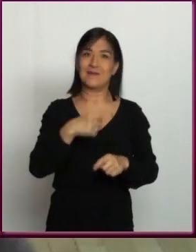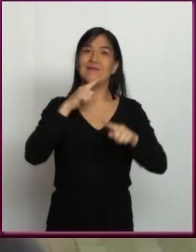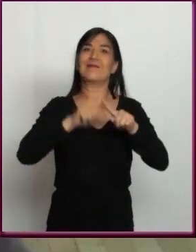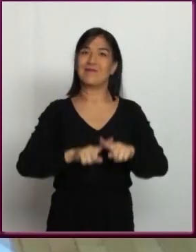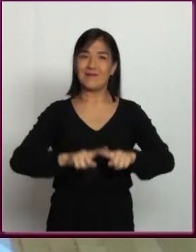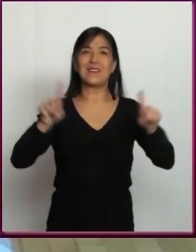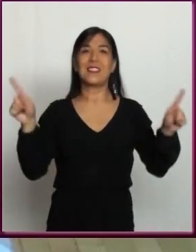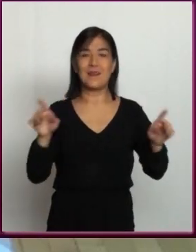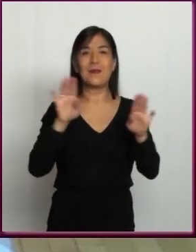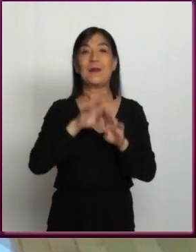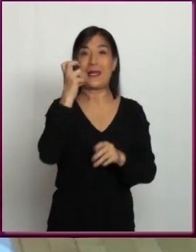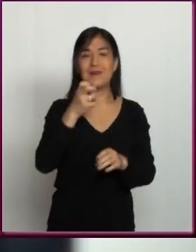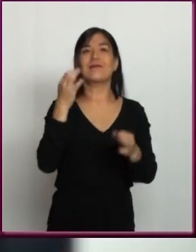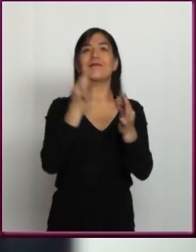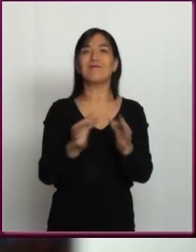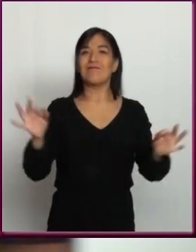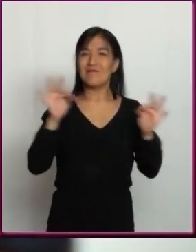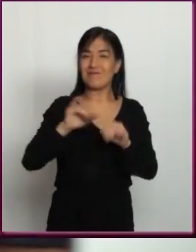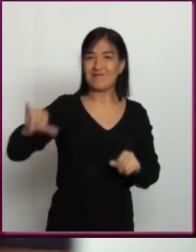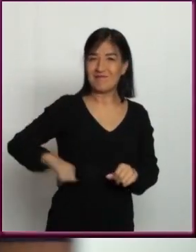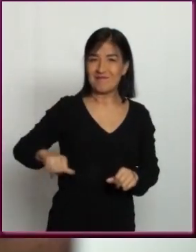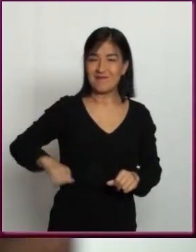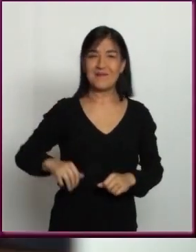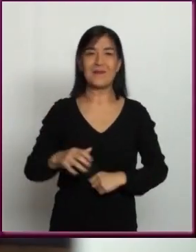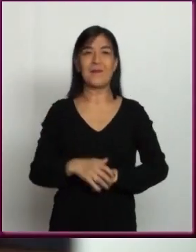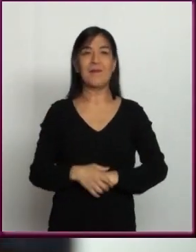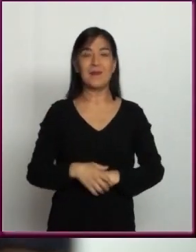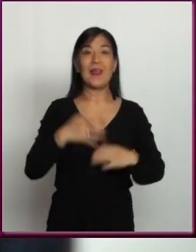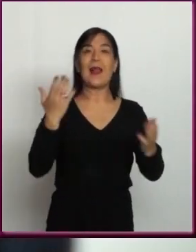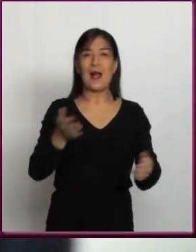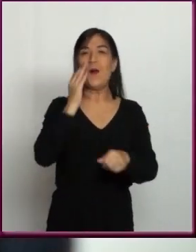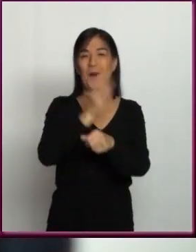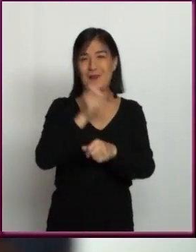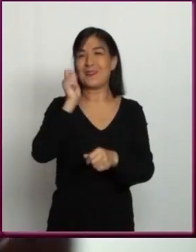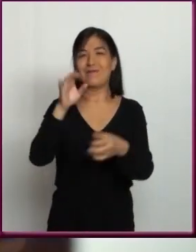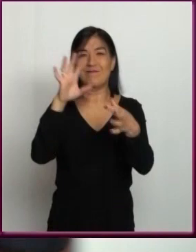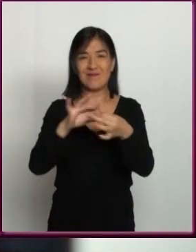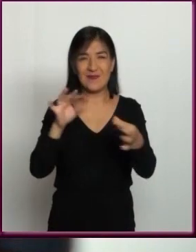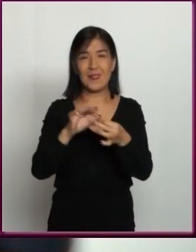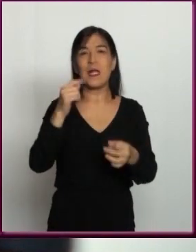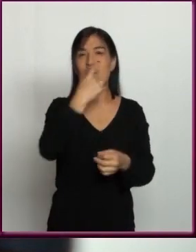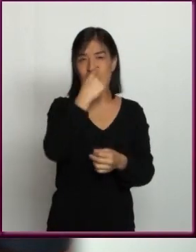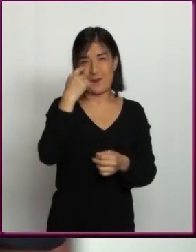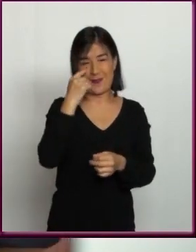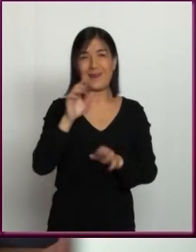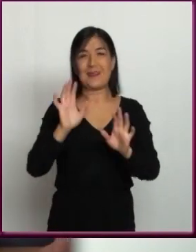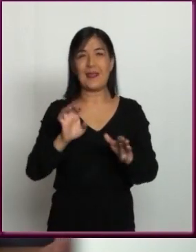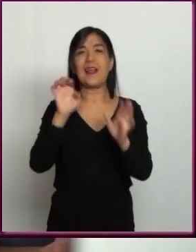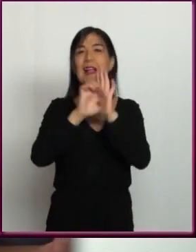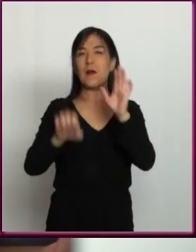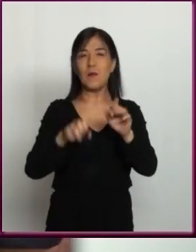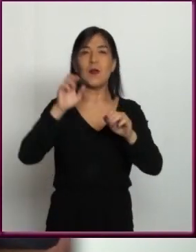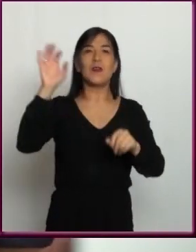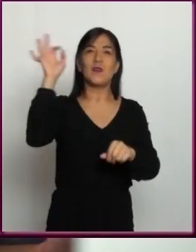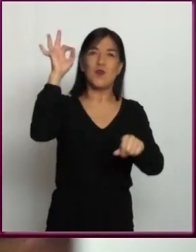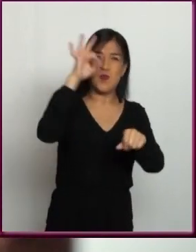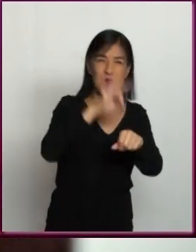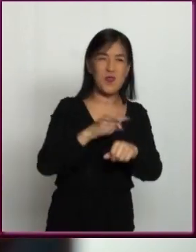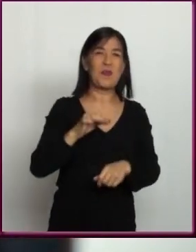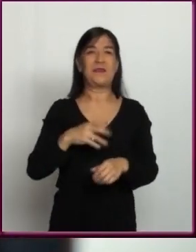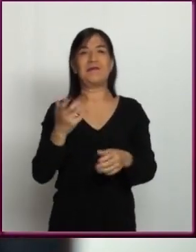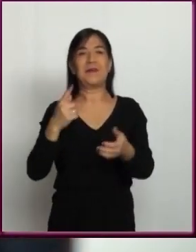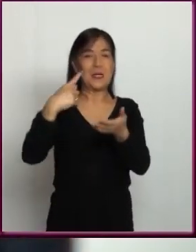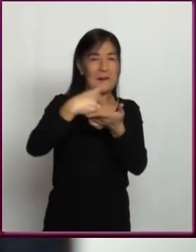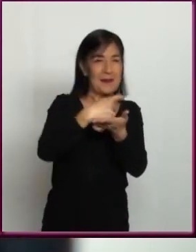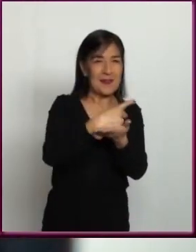Esas son de las cosas más interesantes. Ahora, ahorita que estamos hablando de ojos, los insectos, por ejemplo, ¿no? Tienen